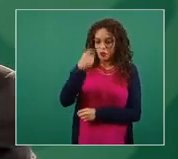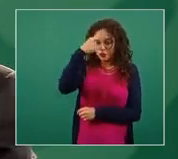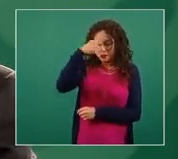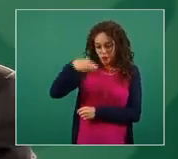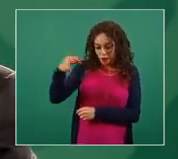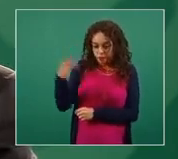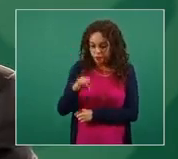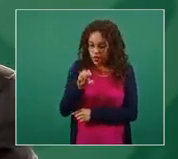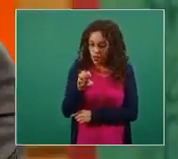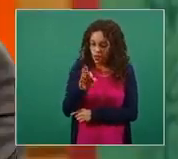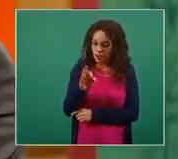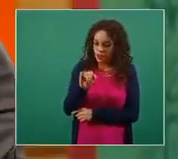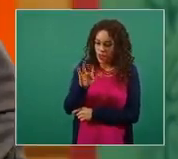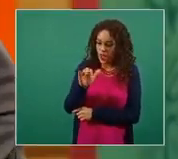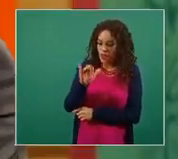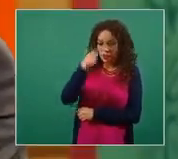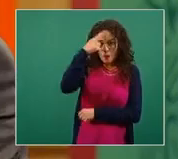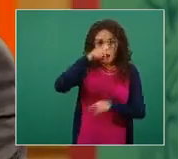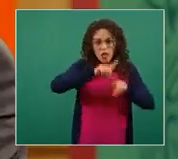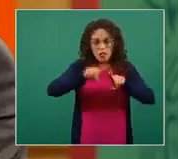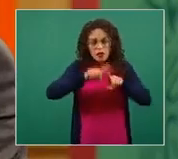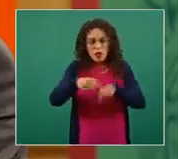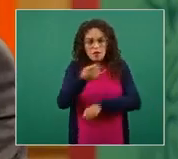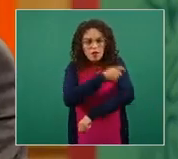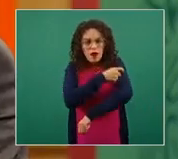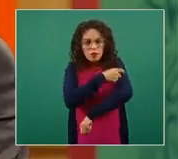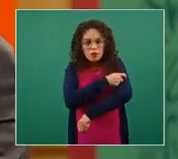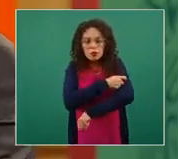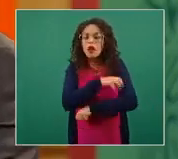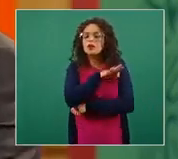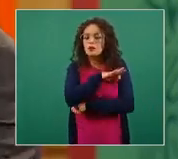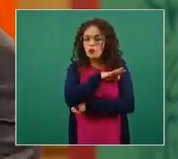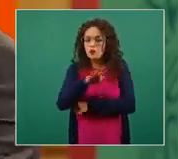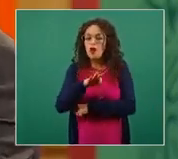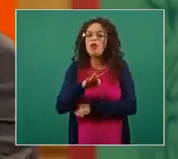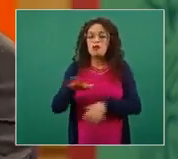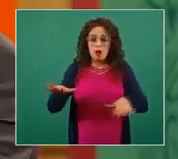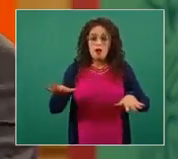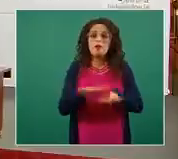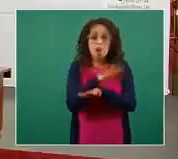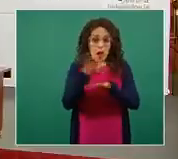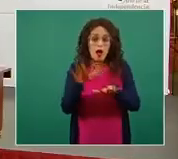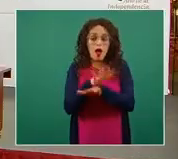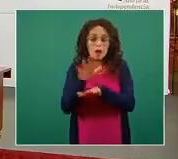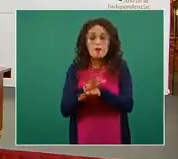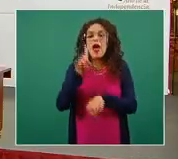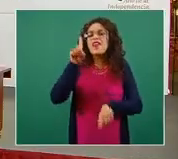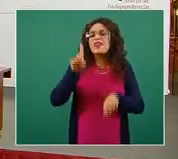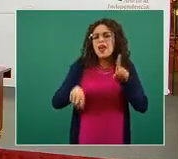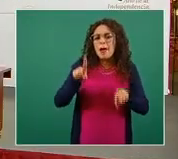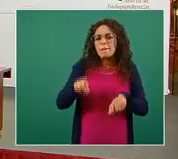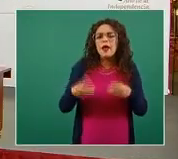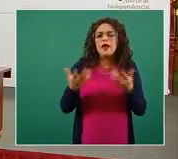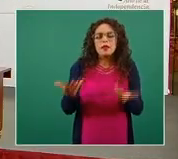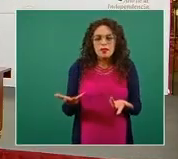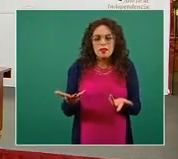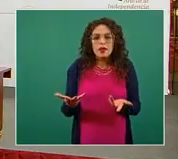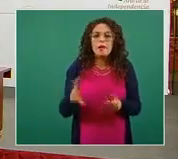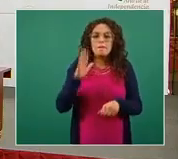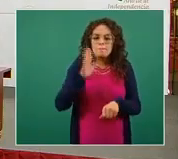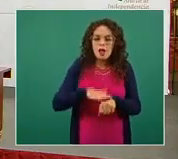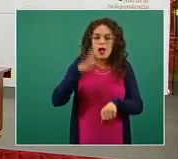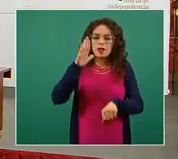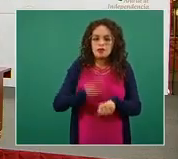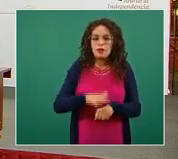distintas vacunas posiblemente van a cambiar en la medida en que vayan agrupándose más y más y más